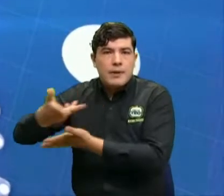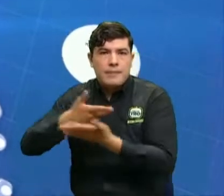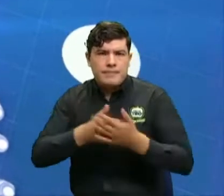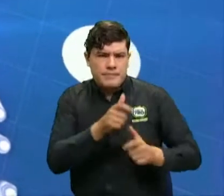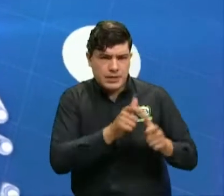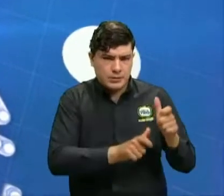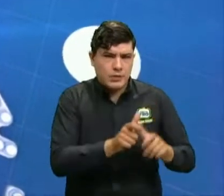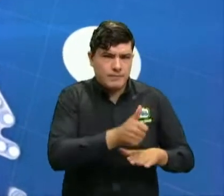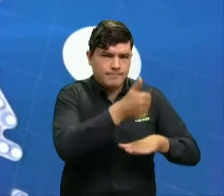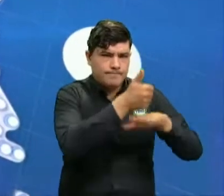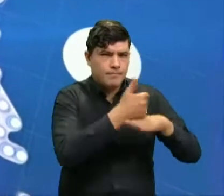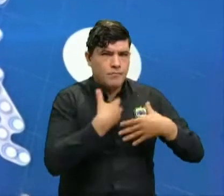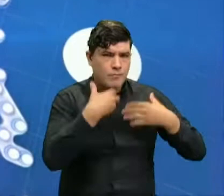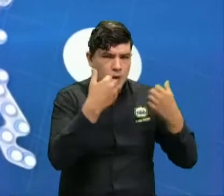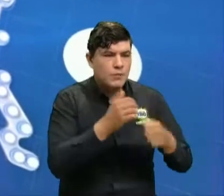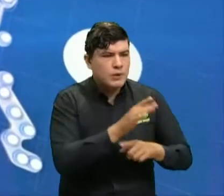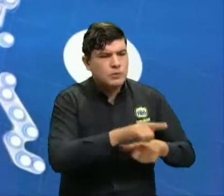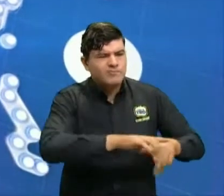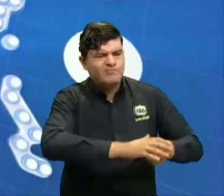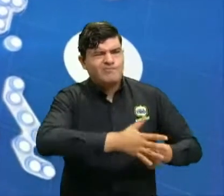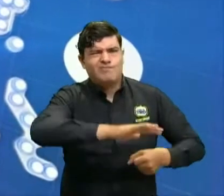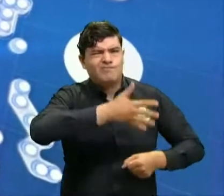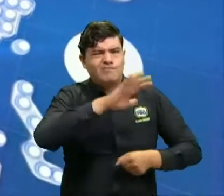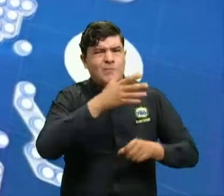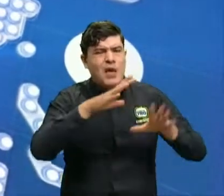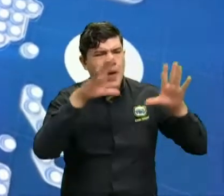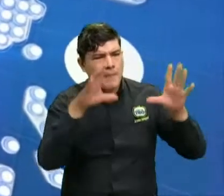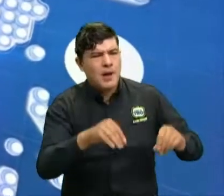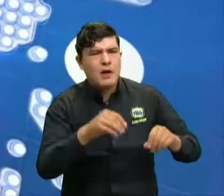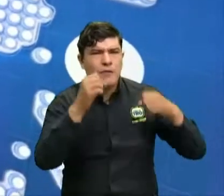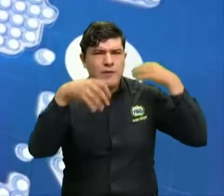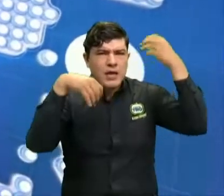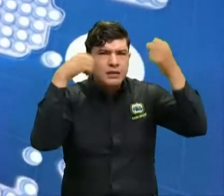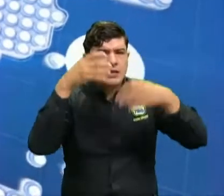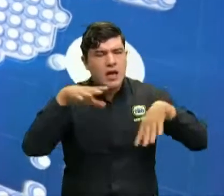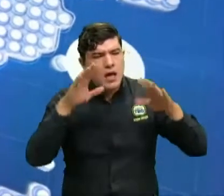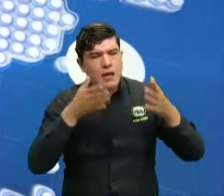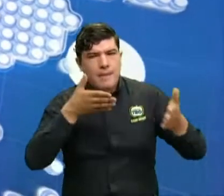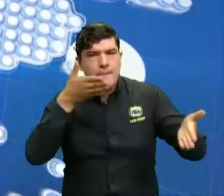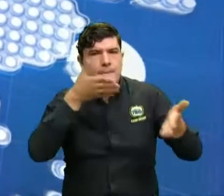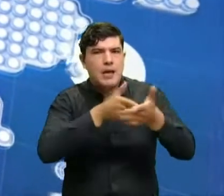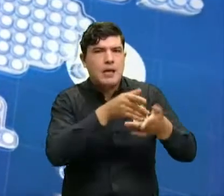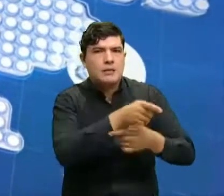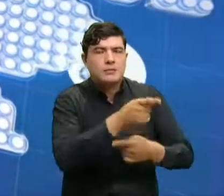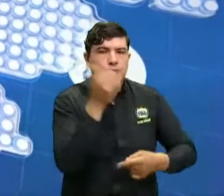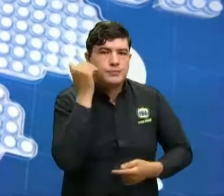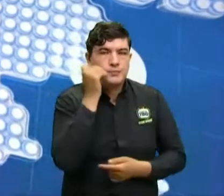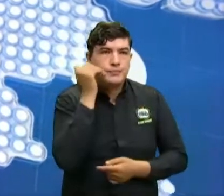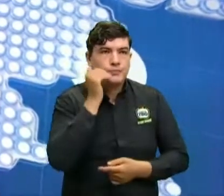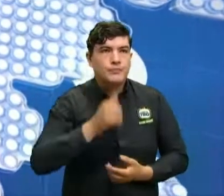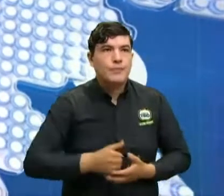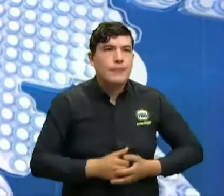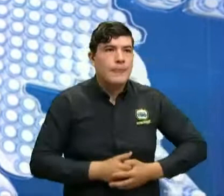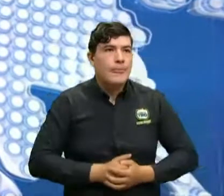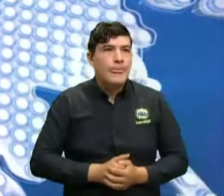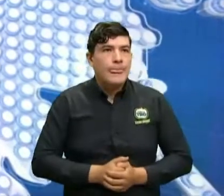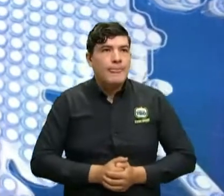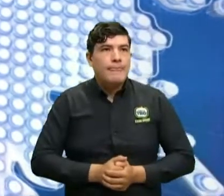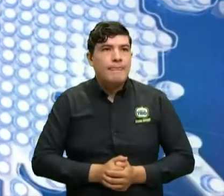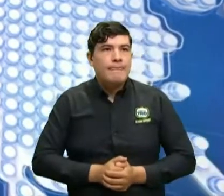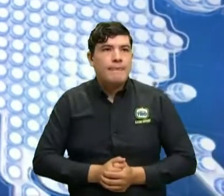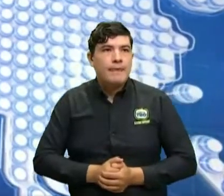establecimiento comercial bastante molesto porque le apagaron la fiesta se fue contra la mujer que grababa la transmisión en vivo